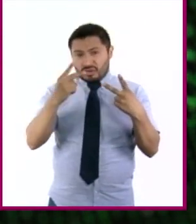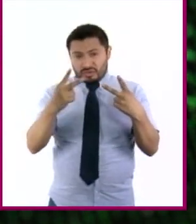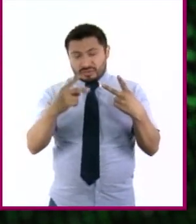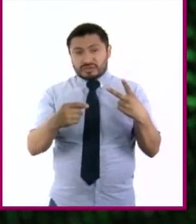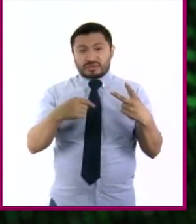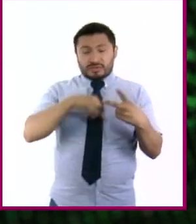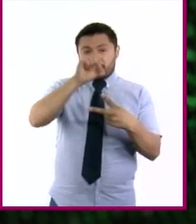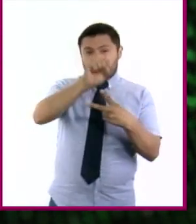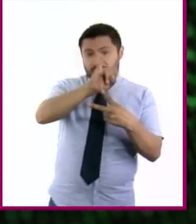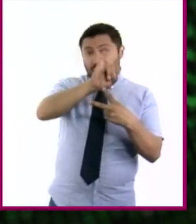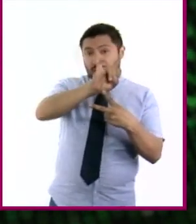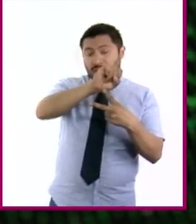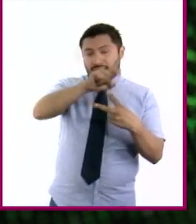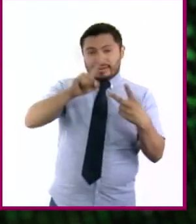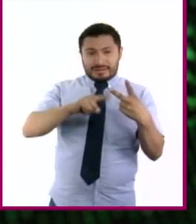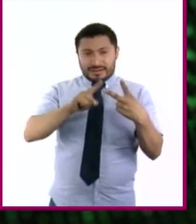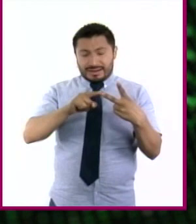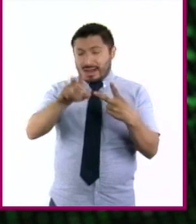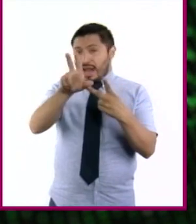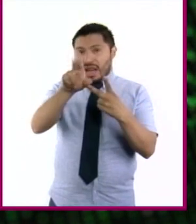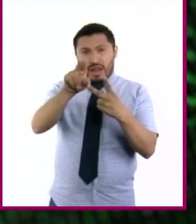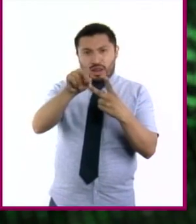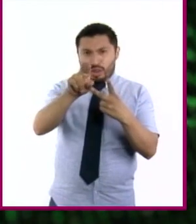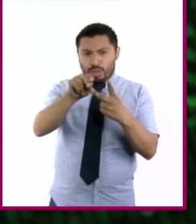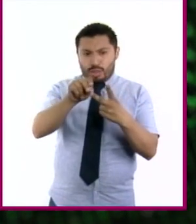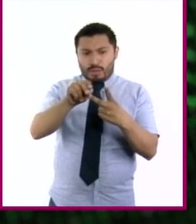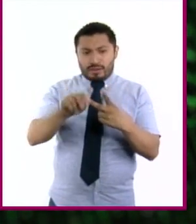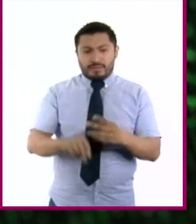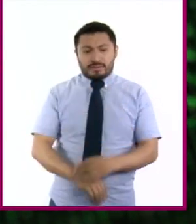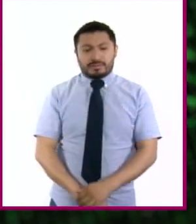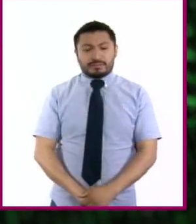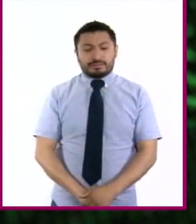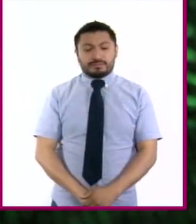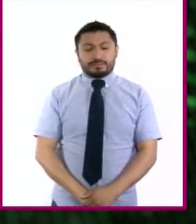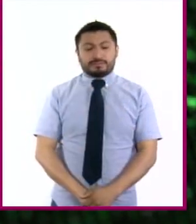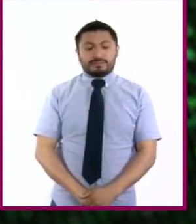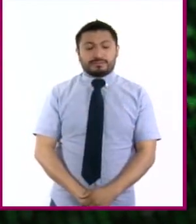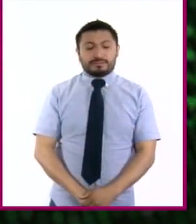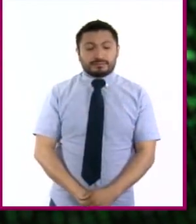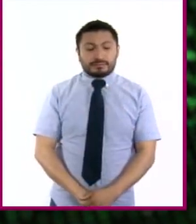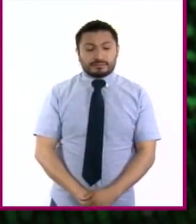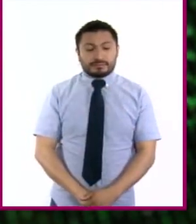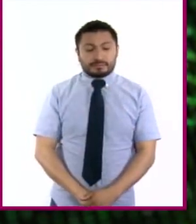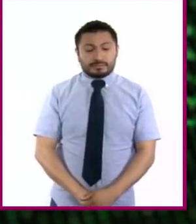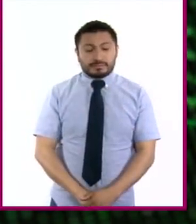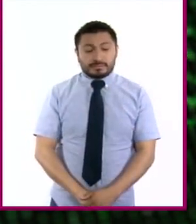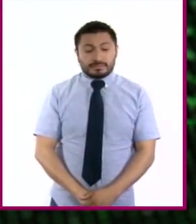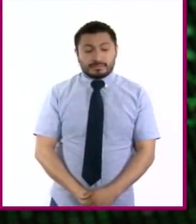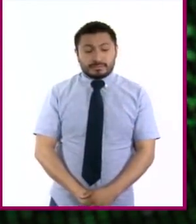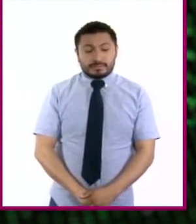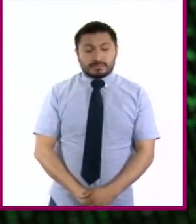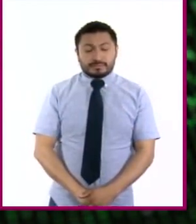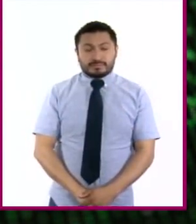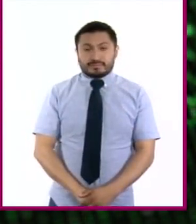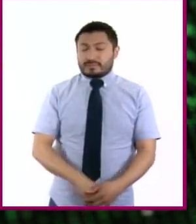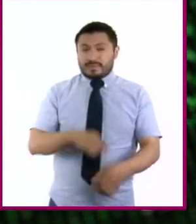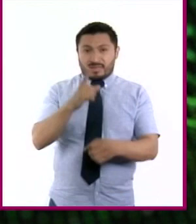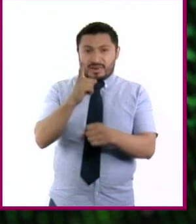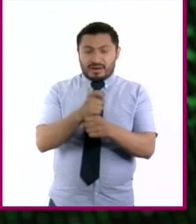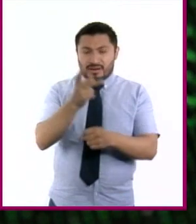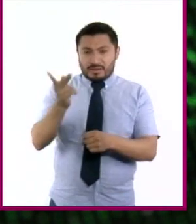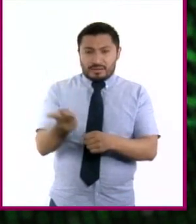Pongo sí. Y añado otra opción, no. Y aquí está mi primera